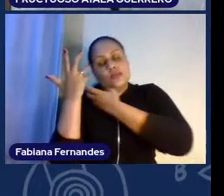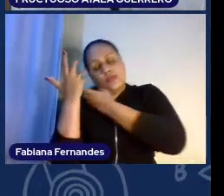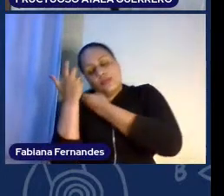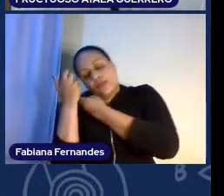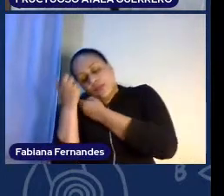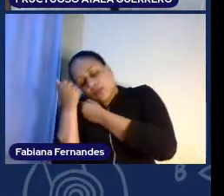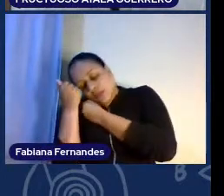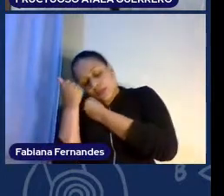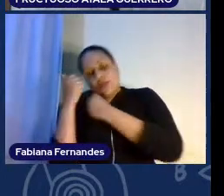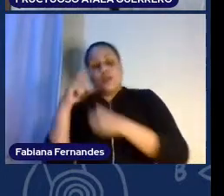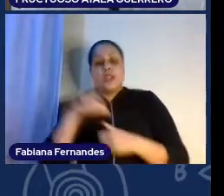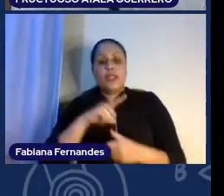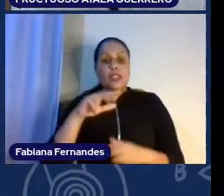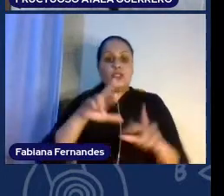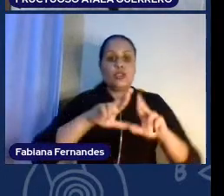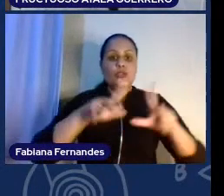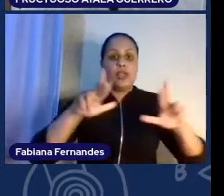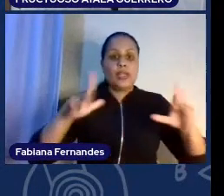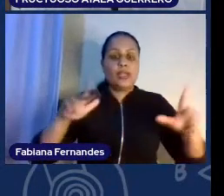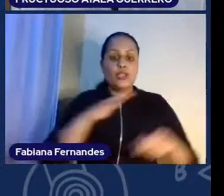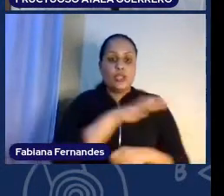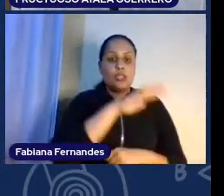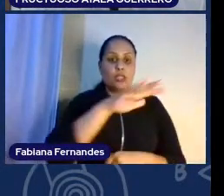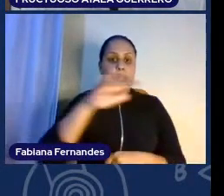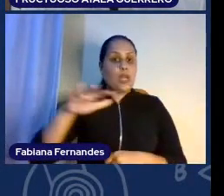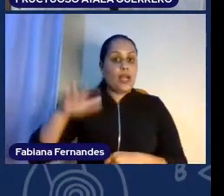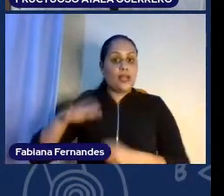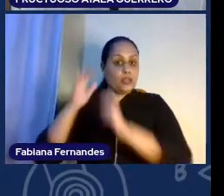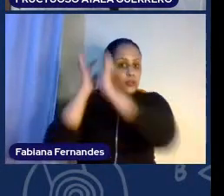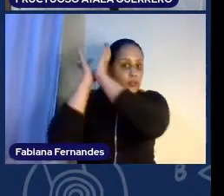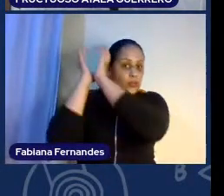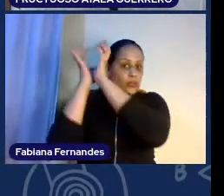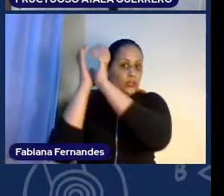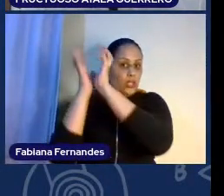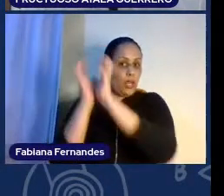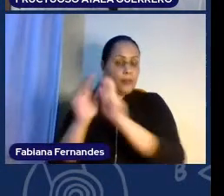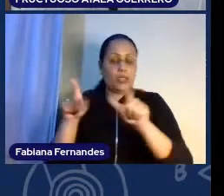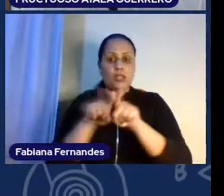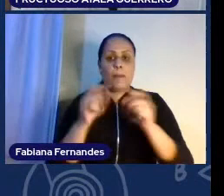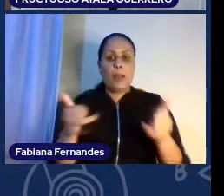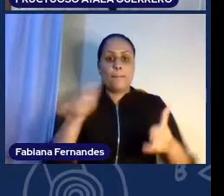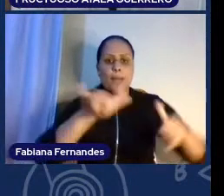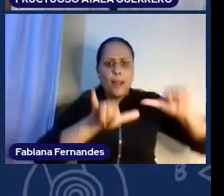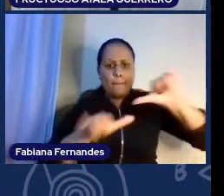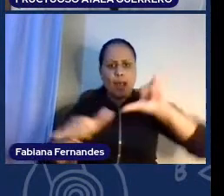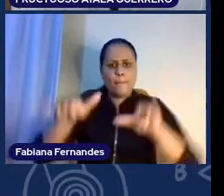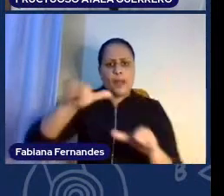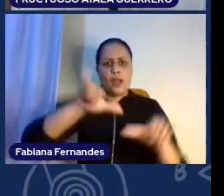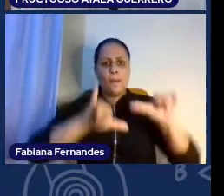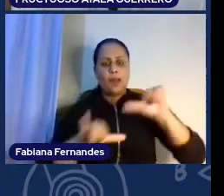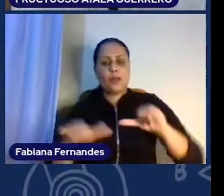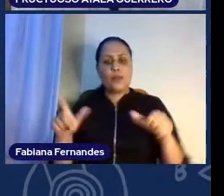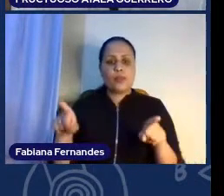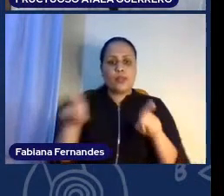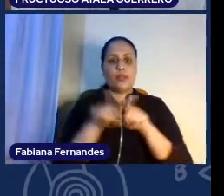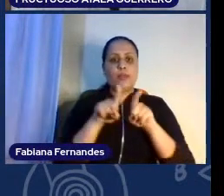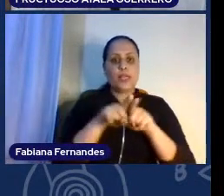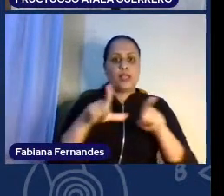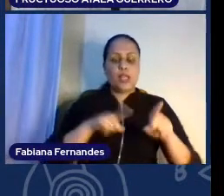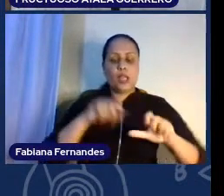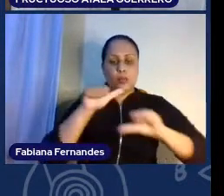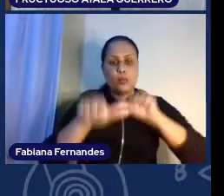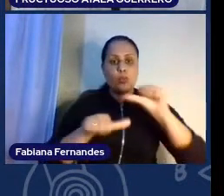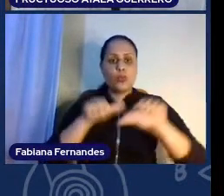diferentes áreas cerebrales y sustancias químicas, la alteración,